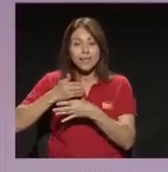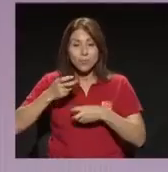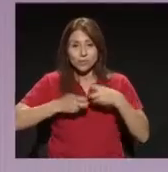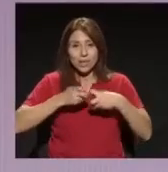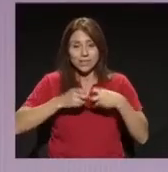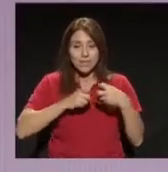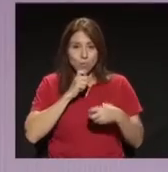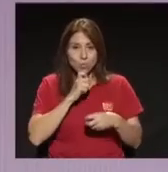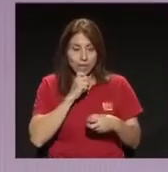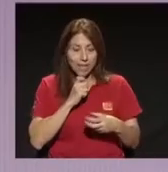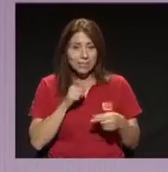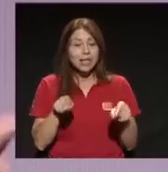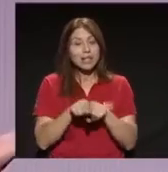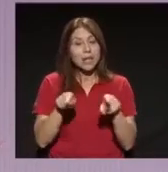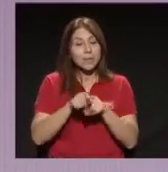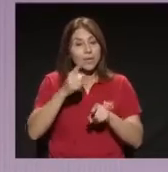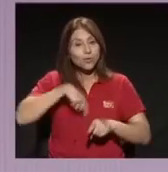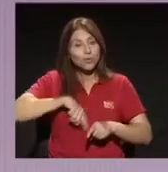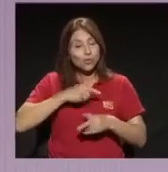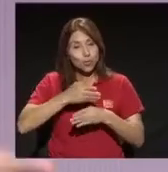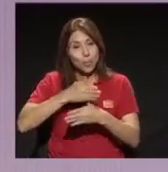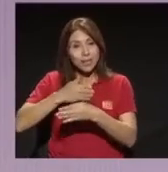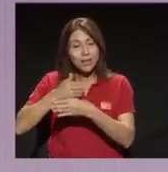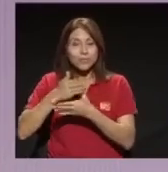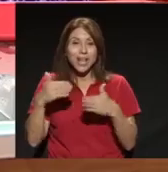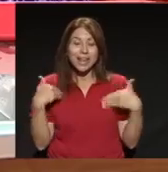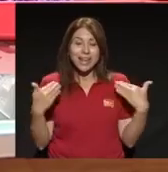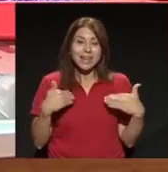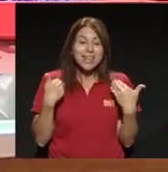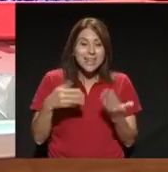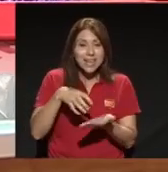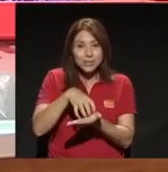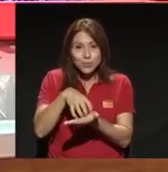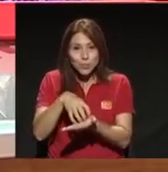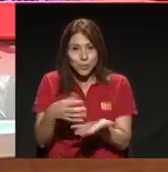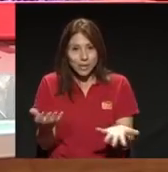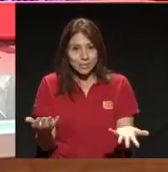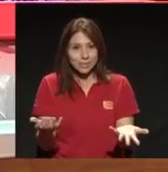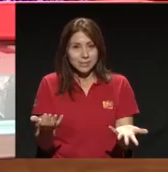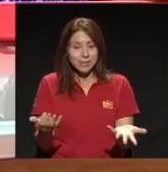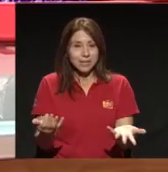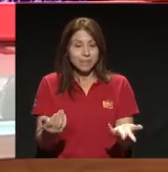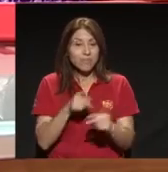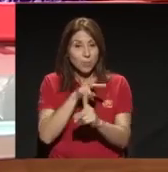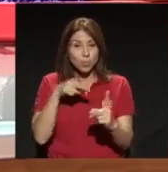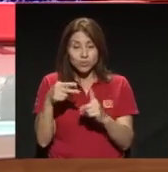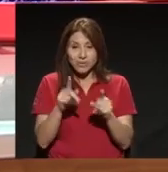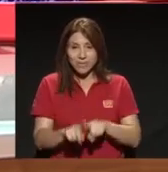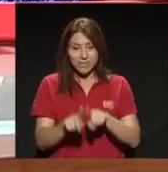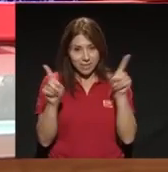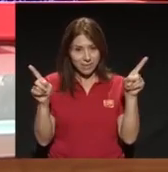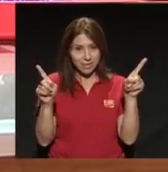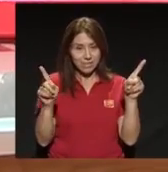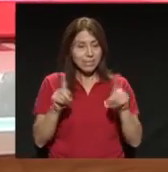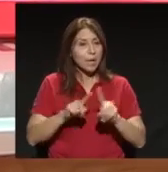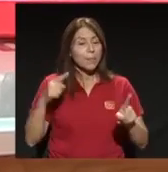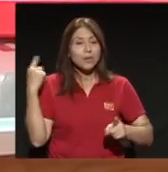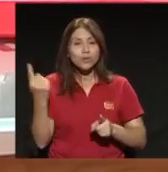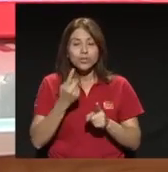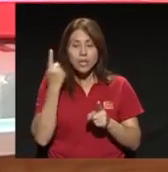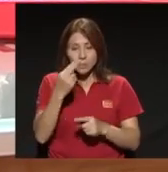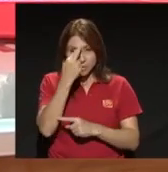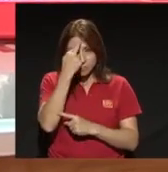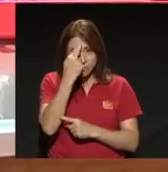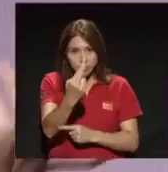bien lo apuntaba la diana sino también las alegrías y las dudas y puntos de vista también diferentes pero siempre en el marco del